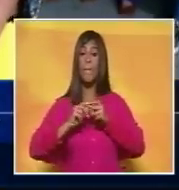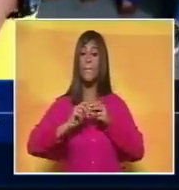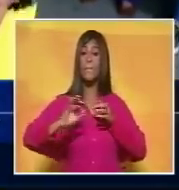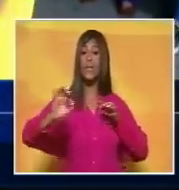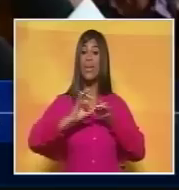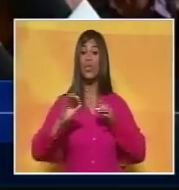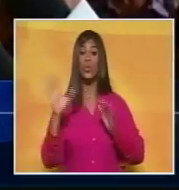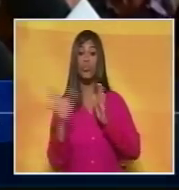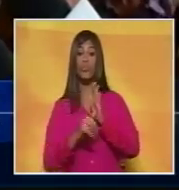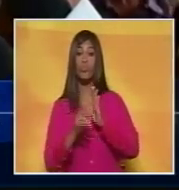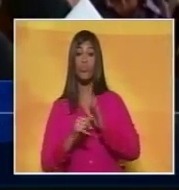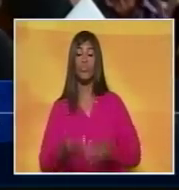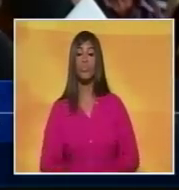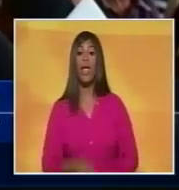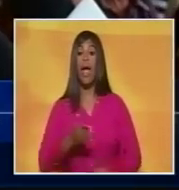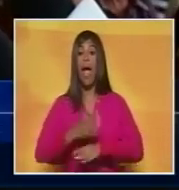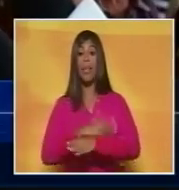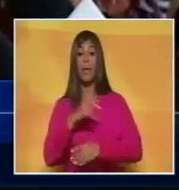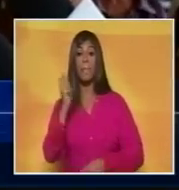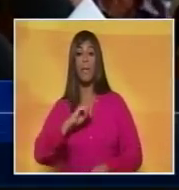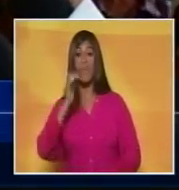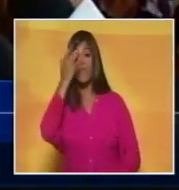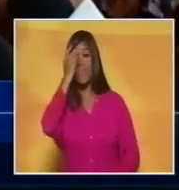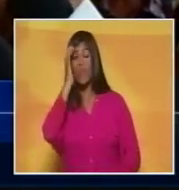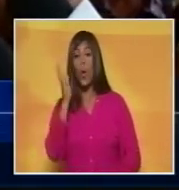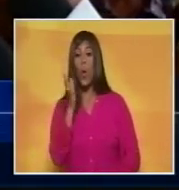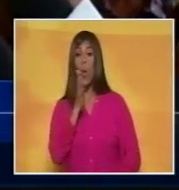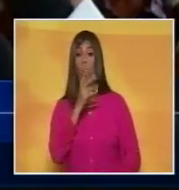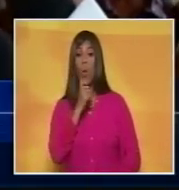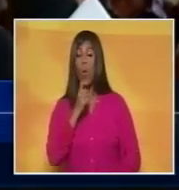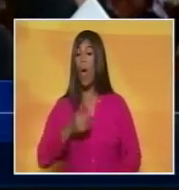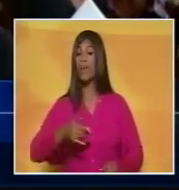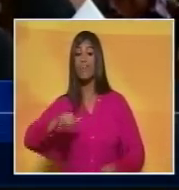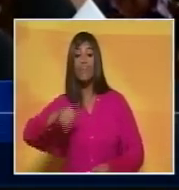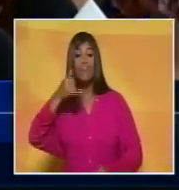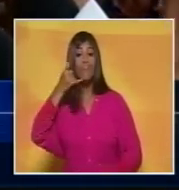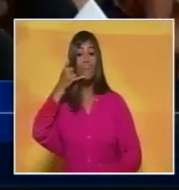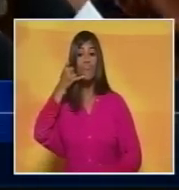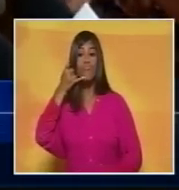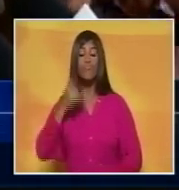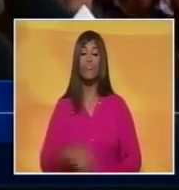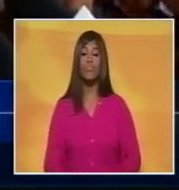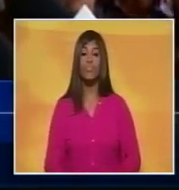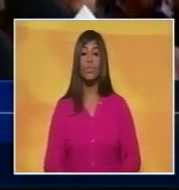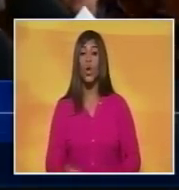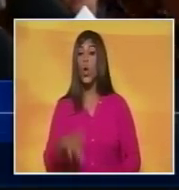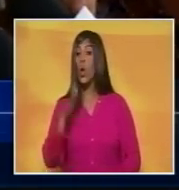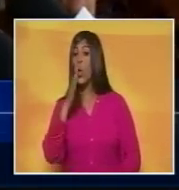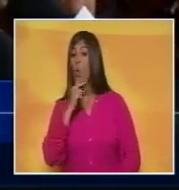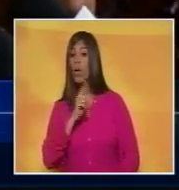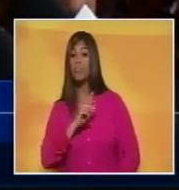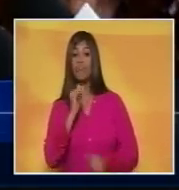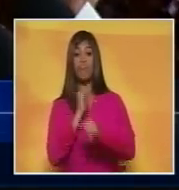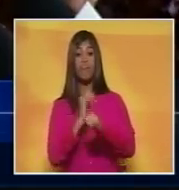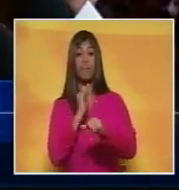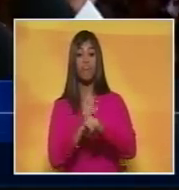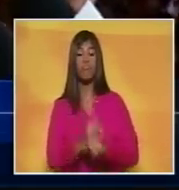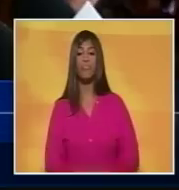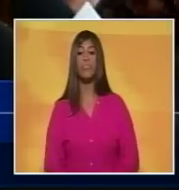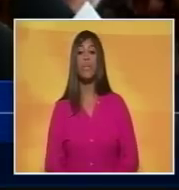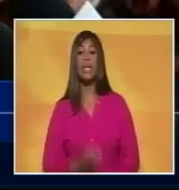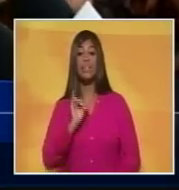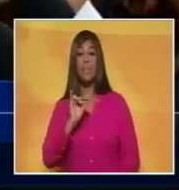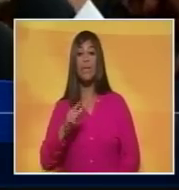este sector. El mes de febrero estamos sin servicio residencial de CanTV y no tenemos servicio internet.